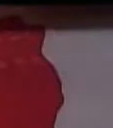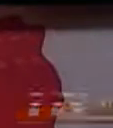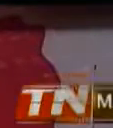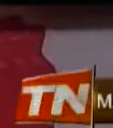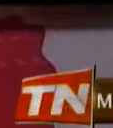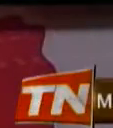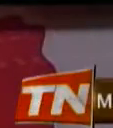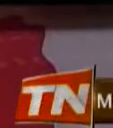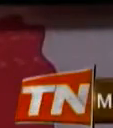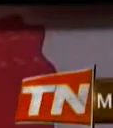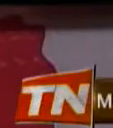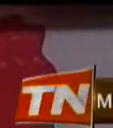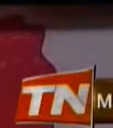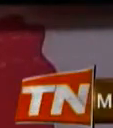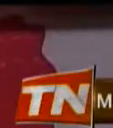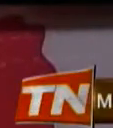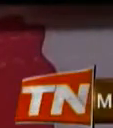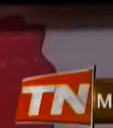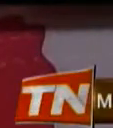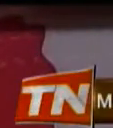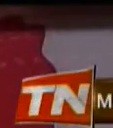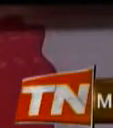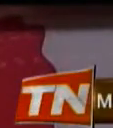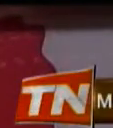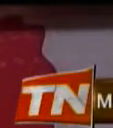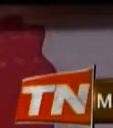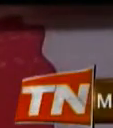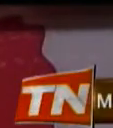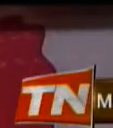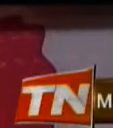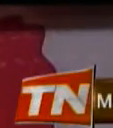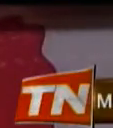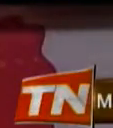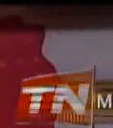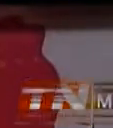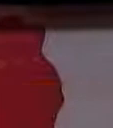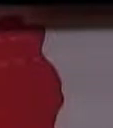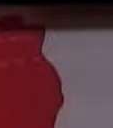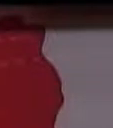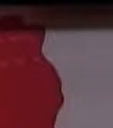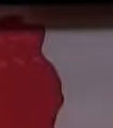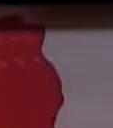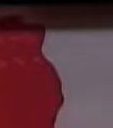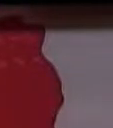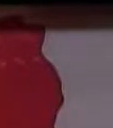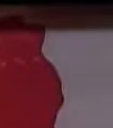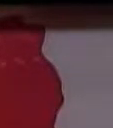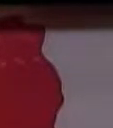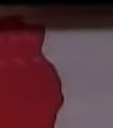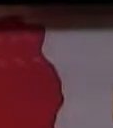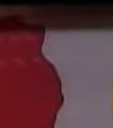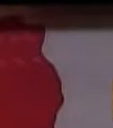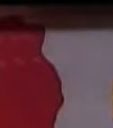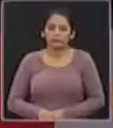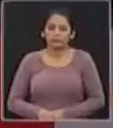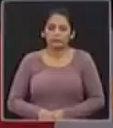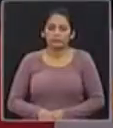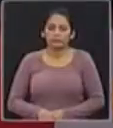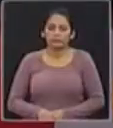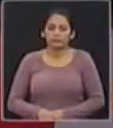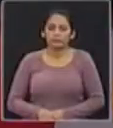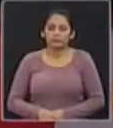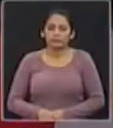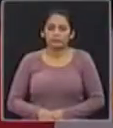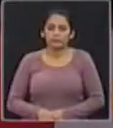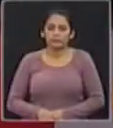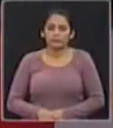La coalición denominada Unidos contra la Impunidad anunció una marcha en Guayaquil para este 20 de septiembre para